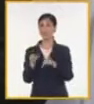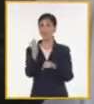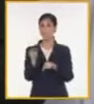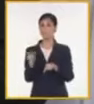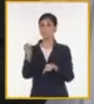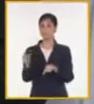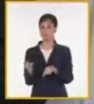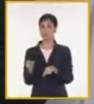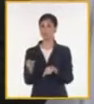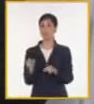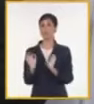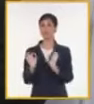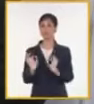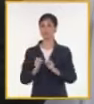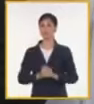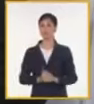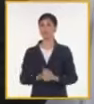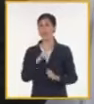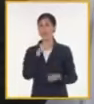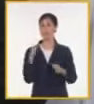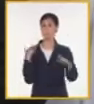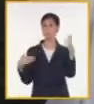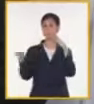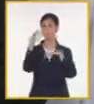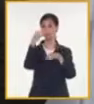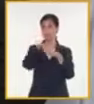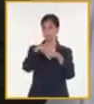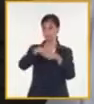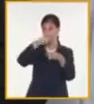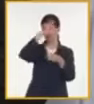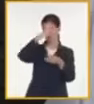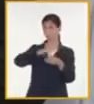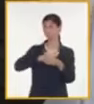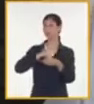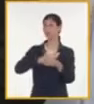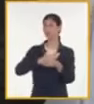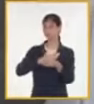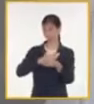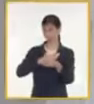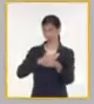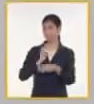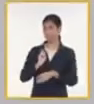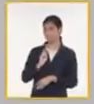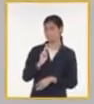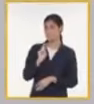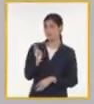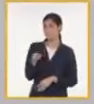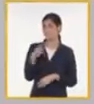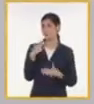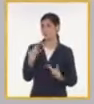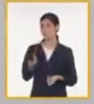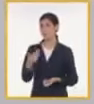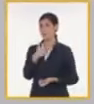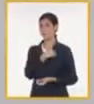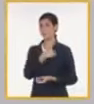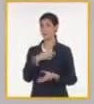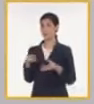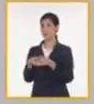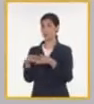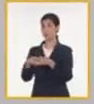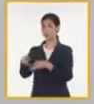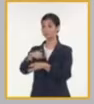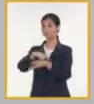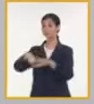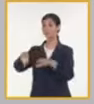aeronaves el Ministerio del interior si las autoridades cubanas autorizaron que oficiales del organismo participaran en un juicio í en